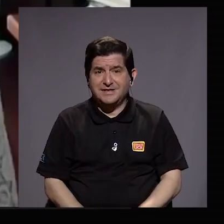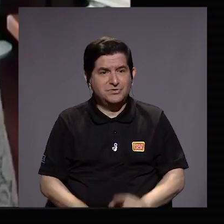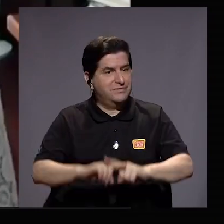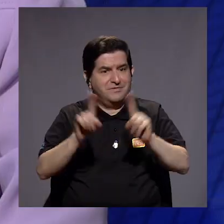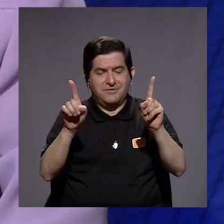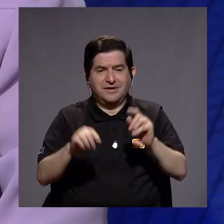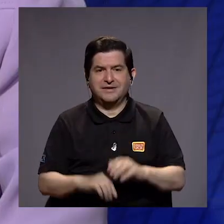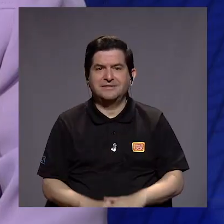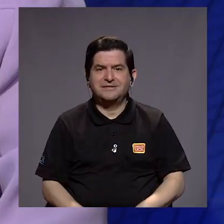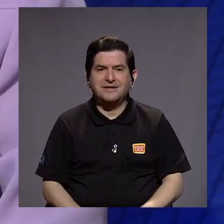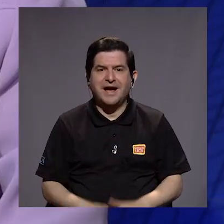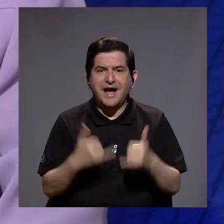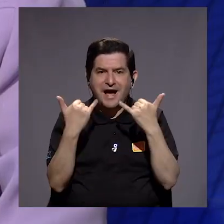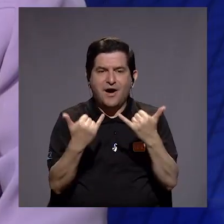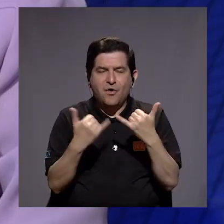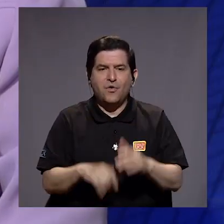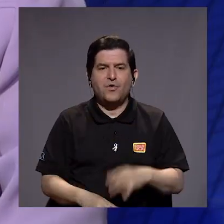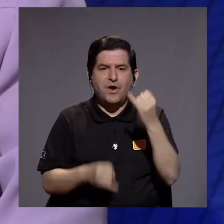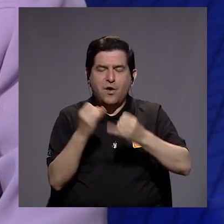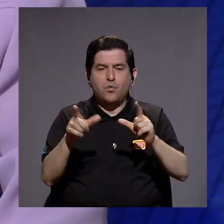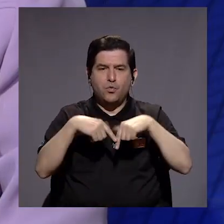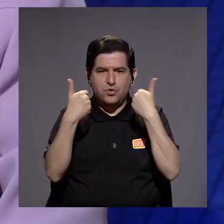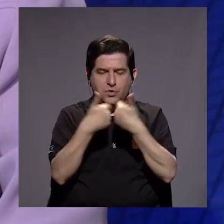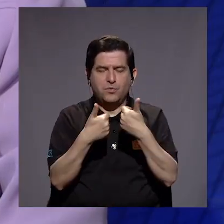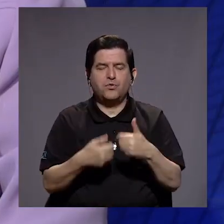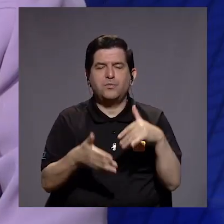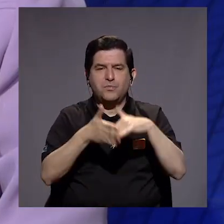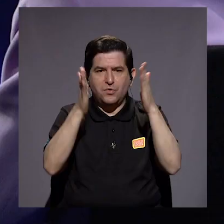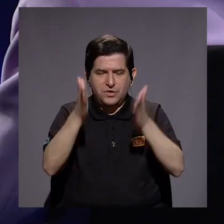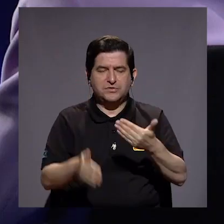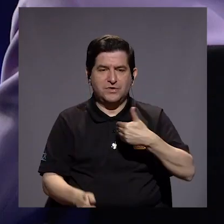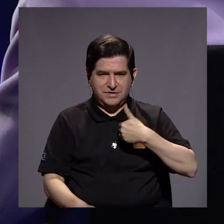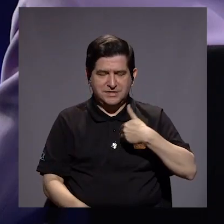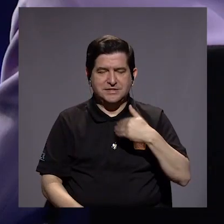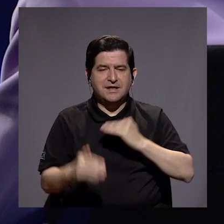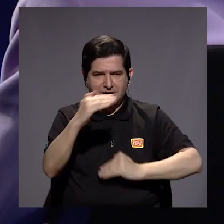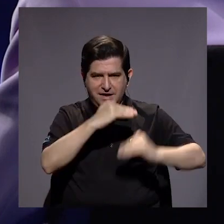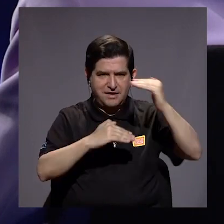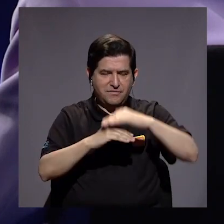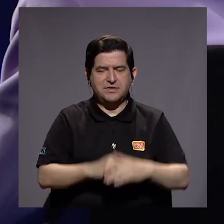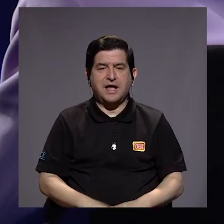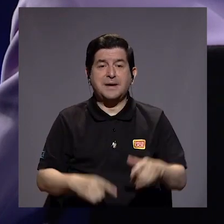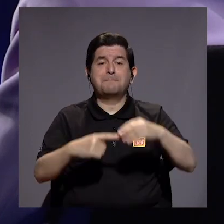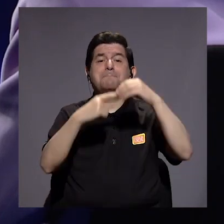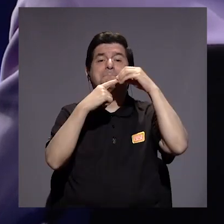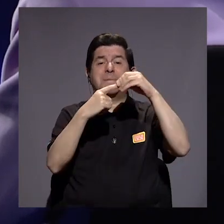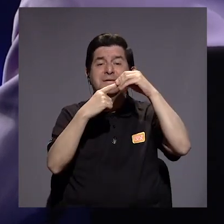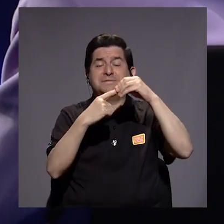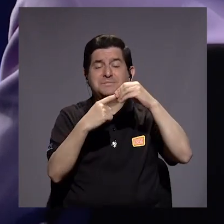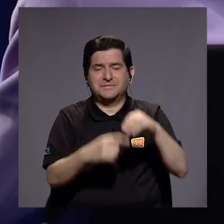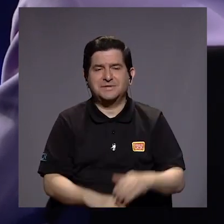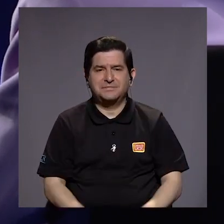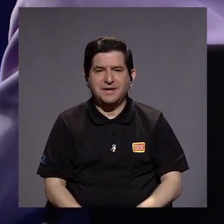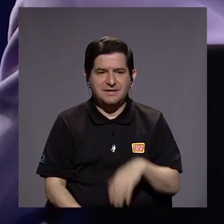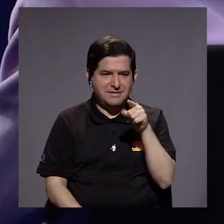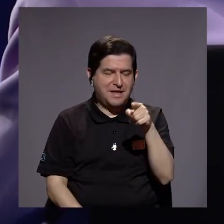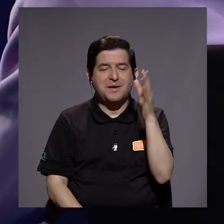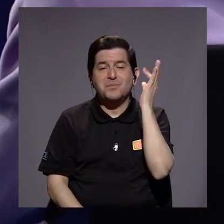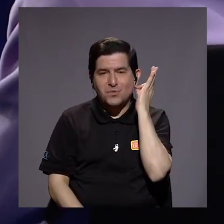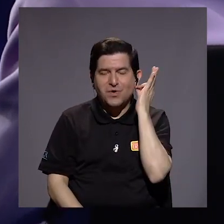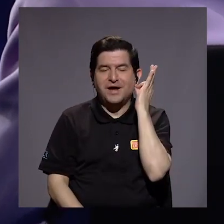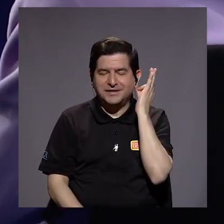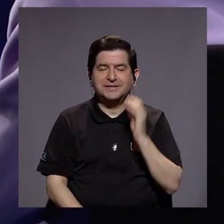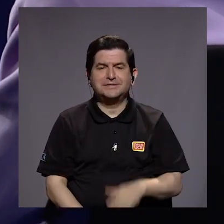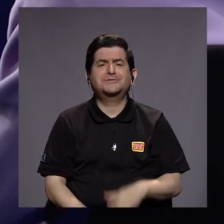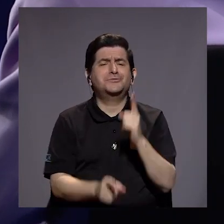hoy, porque en mis últimos grupos de estudiantes que yo tuve en la facultad era mayoritariamente la asistencia